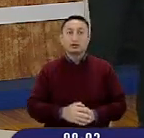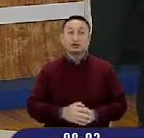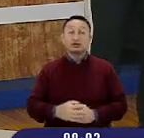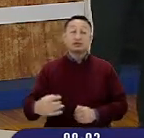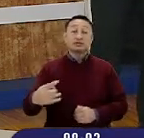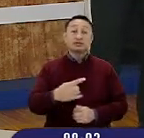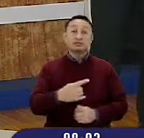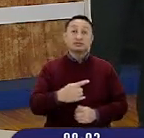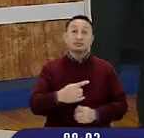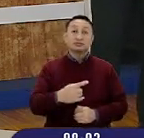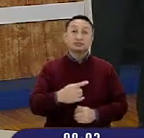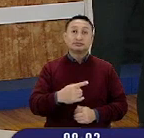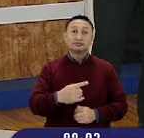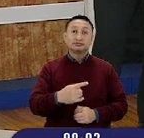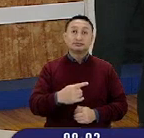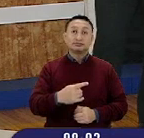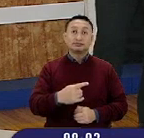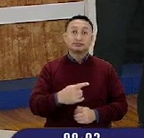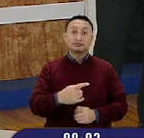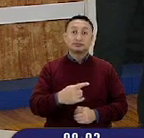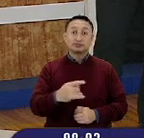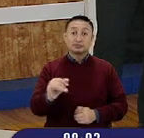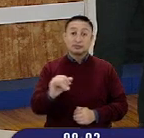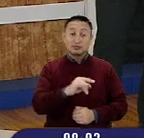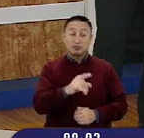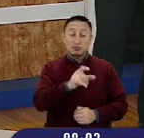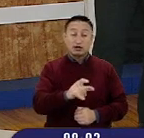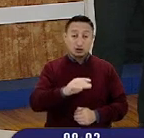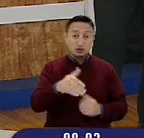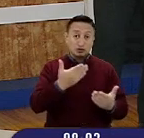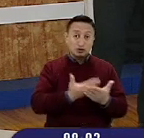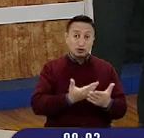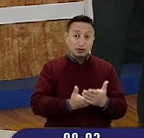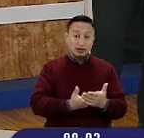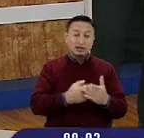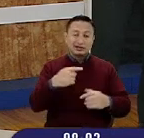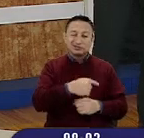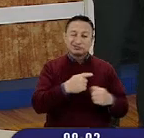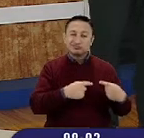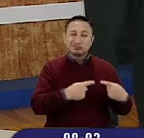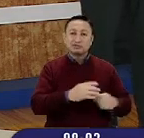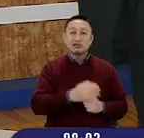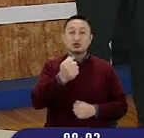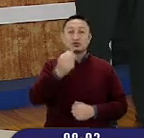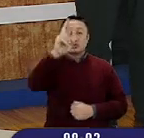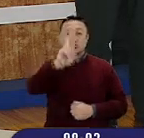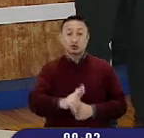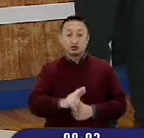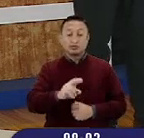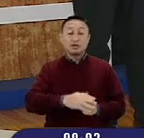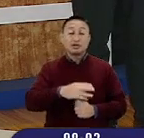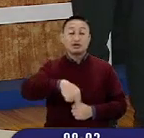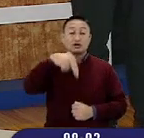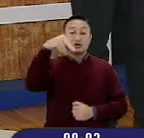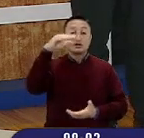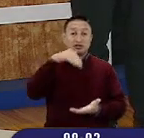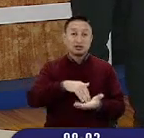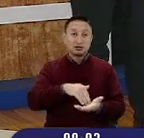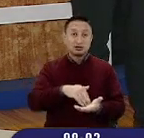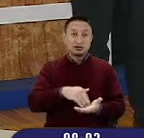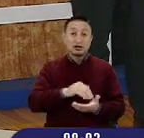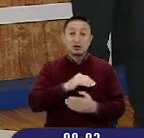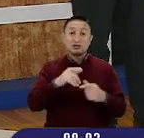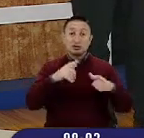incidentes tienen la suerte de tener estas evidencias, porque esto pasa muy seguido en el sur de la capital, en el norte, en el centro, en todo